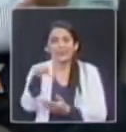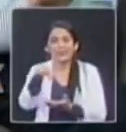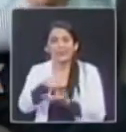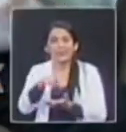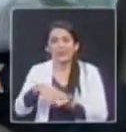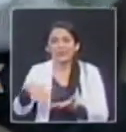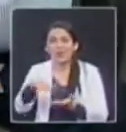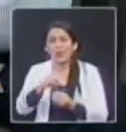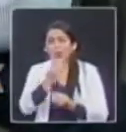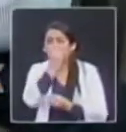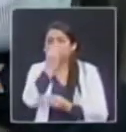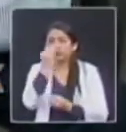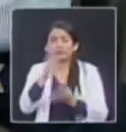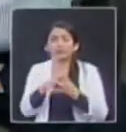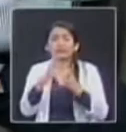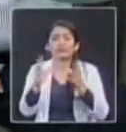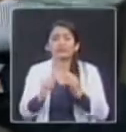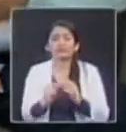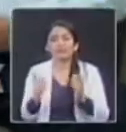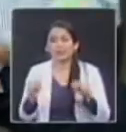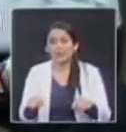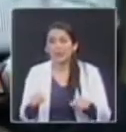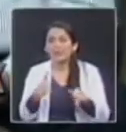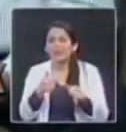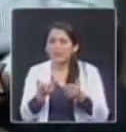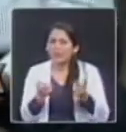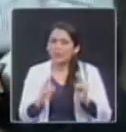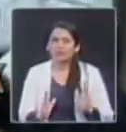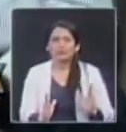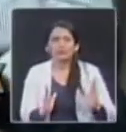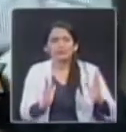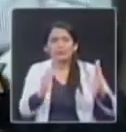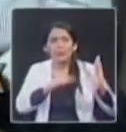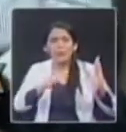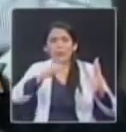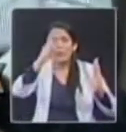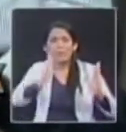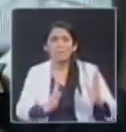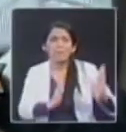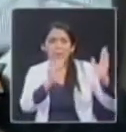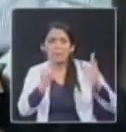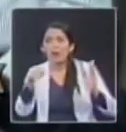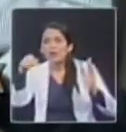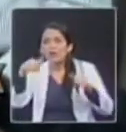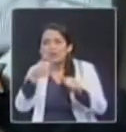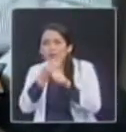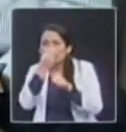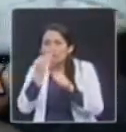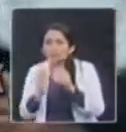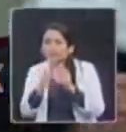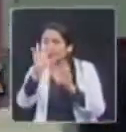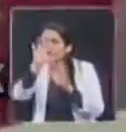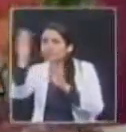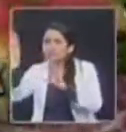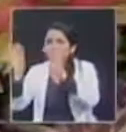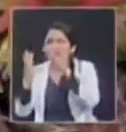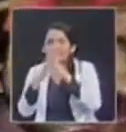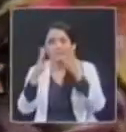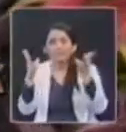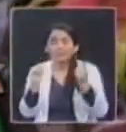jardín, y ahí está puesto los edificios. Entonces, él ve Ecuador como un potencial en el ecoturismo.